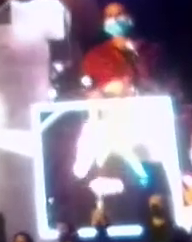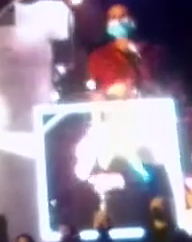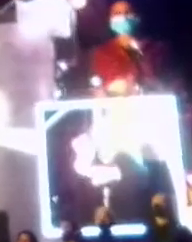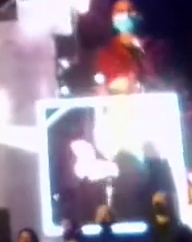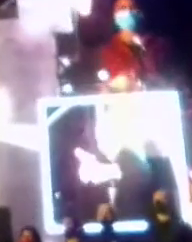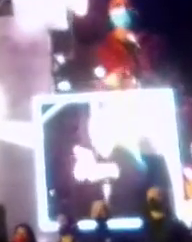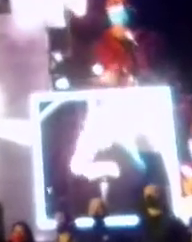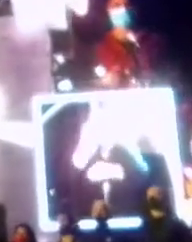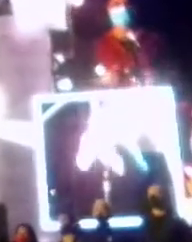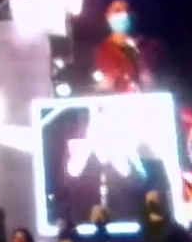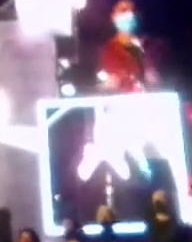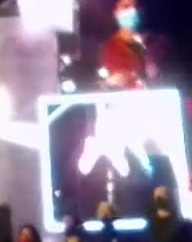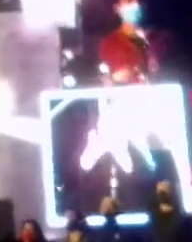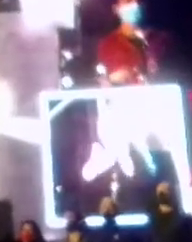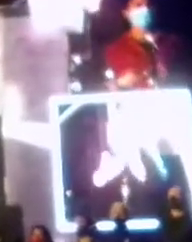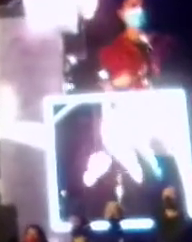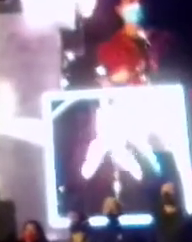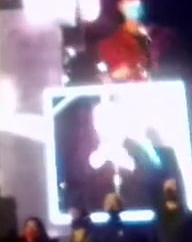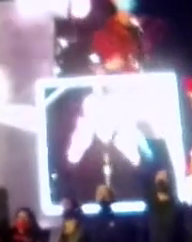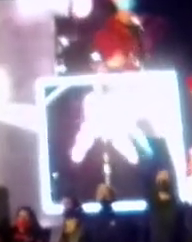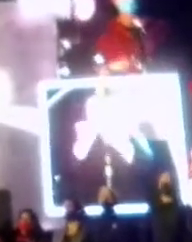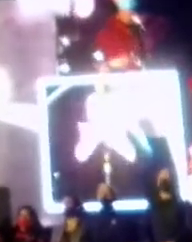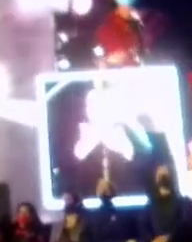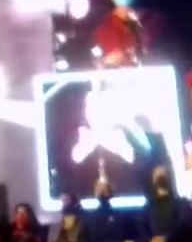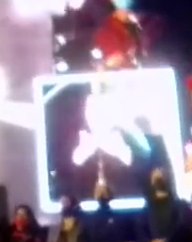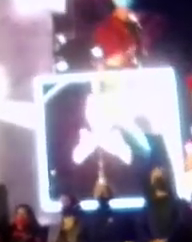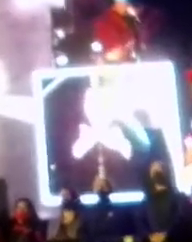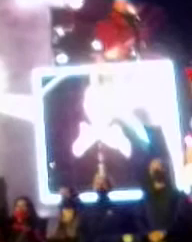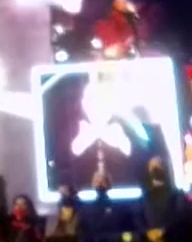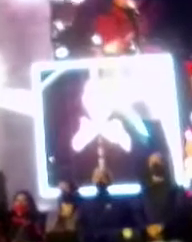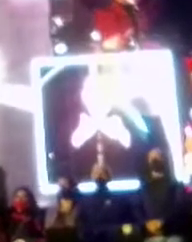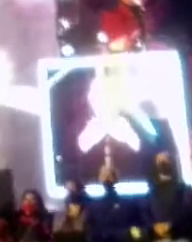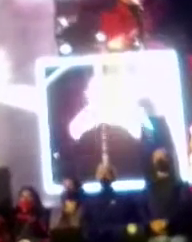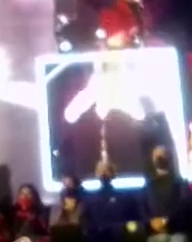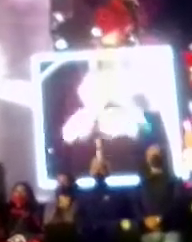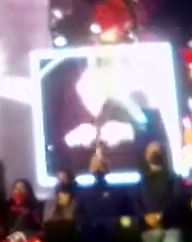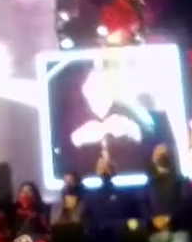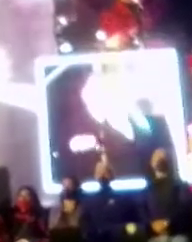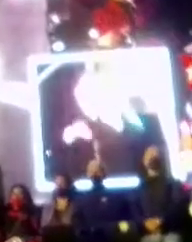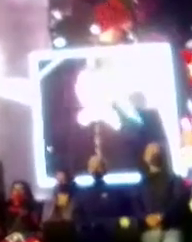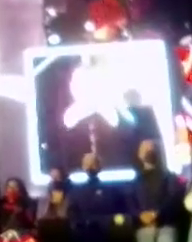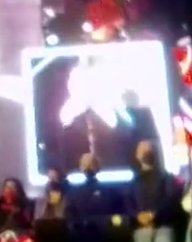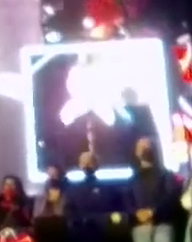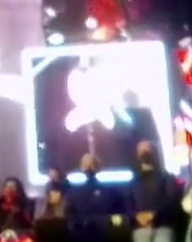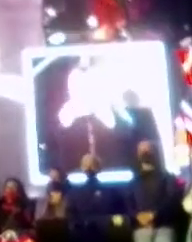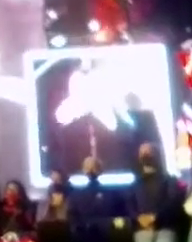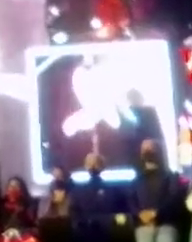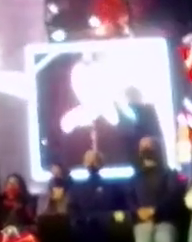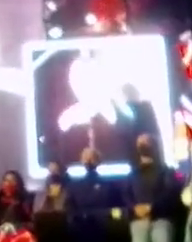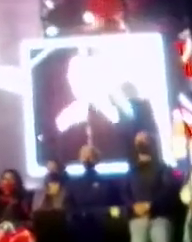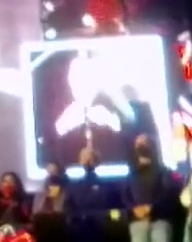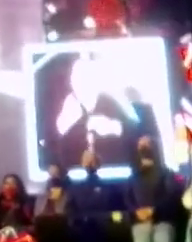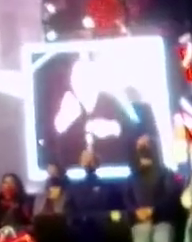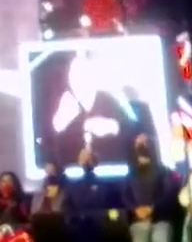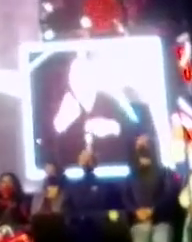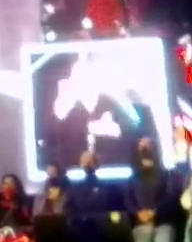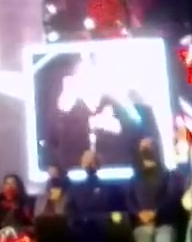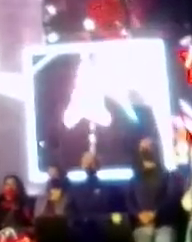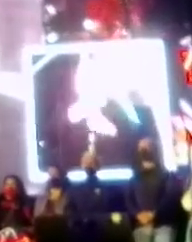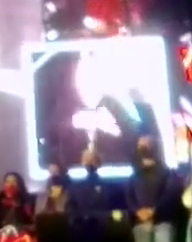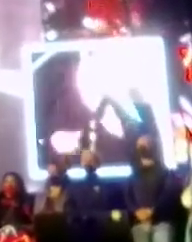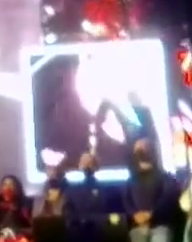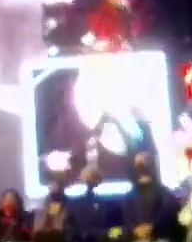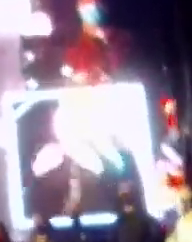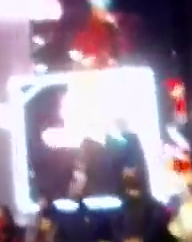un solo día más, pero tampoco ni un día menos de los consagrados por nuestra Constitución. Pero una vez más, el gobierno